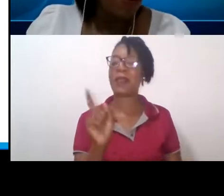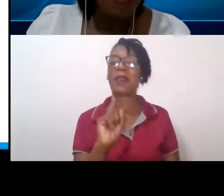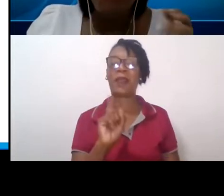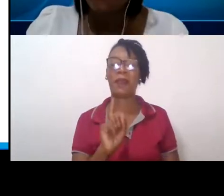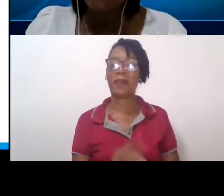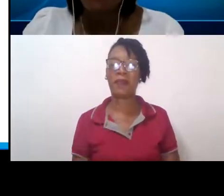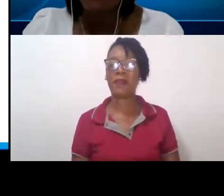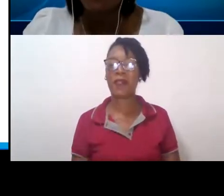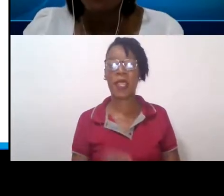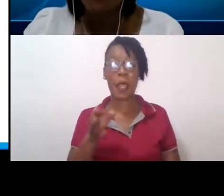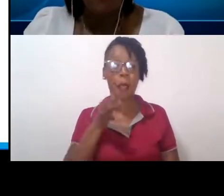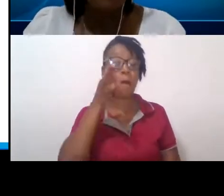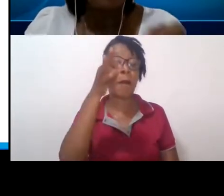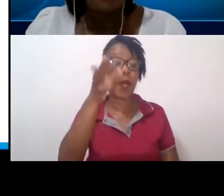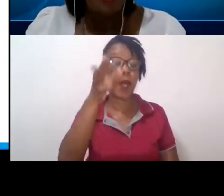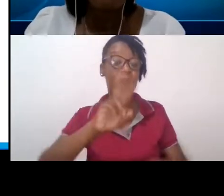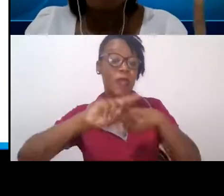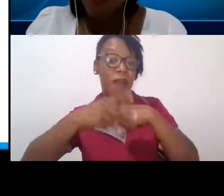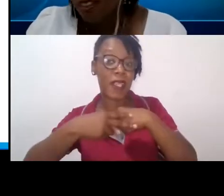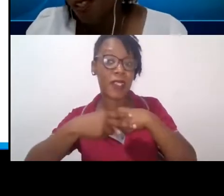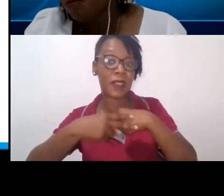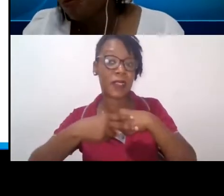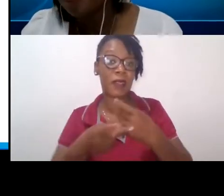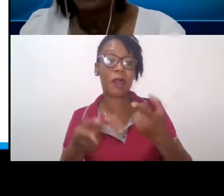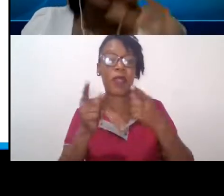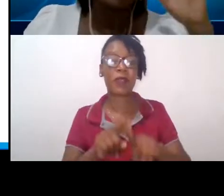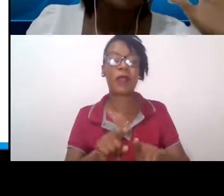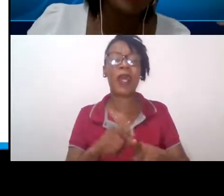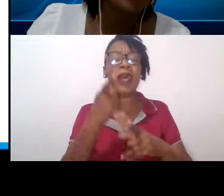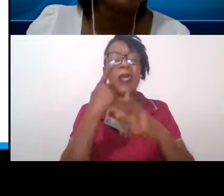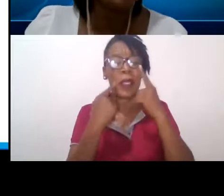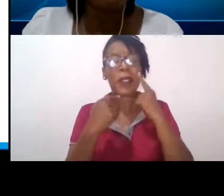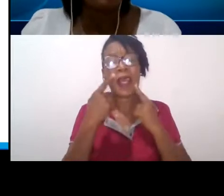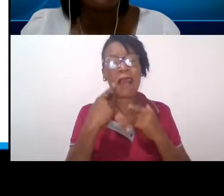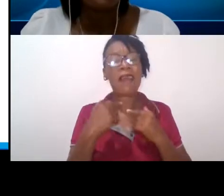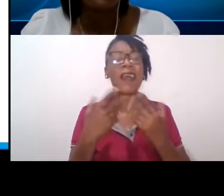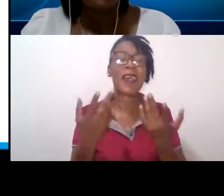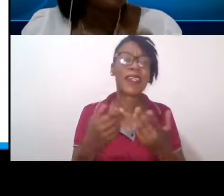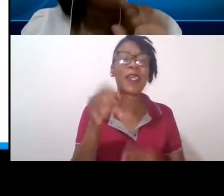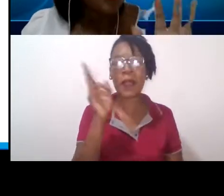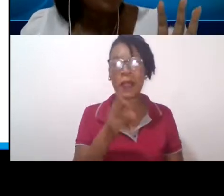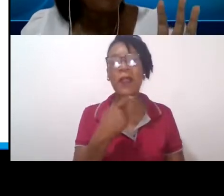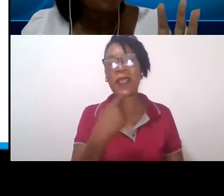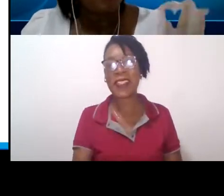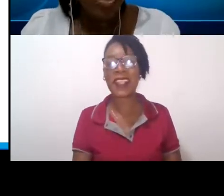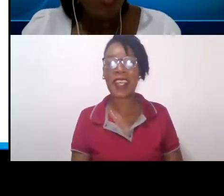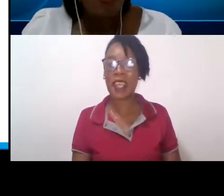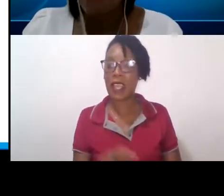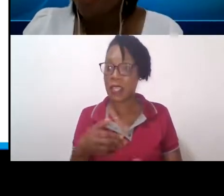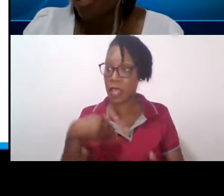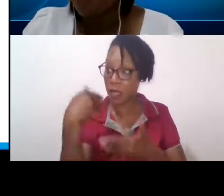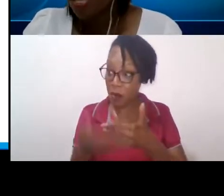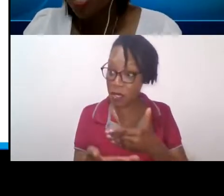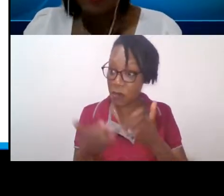La próxima vez que pasó, entre llanto lo repetía. Ya la siguiente vez que pasó, ya no había llanto, ya solo